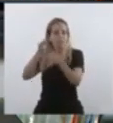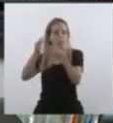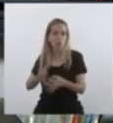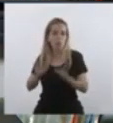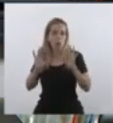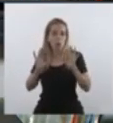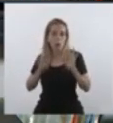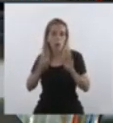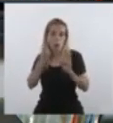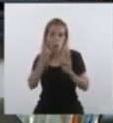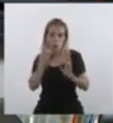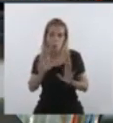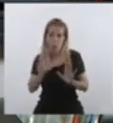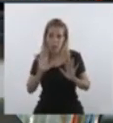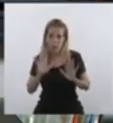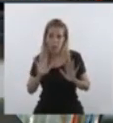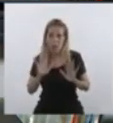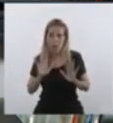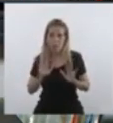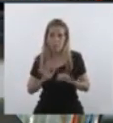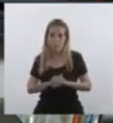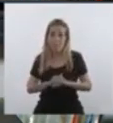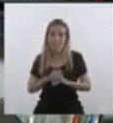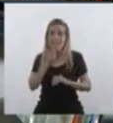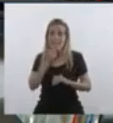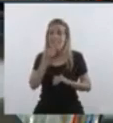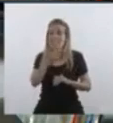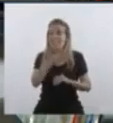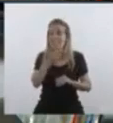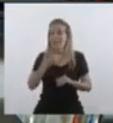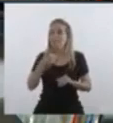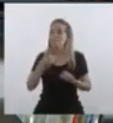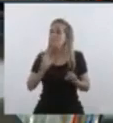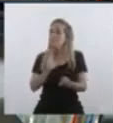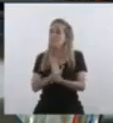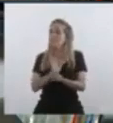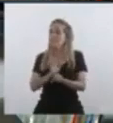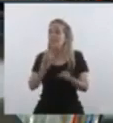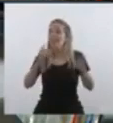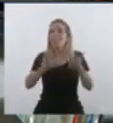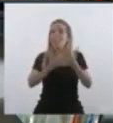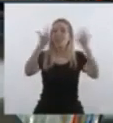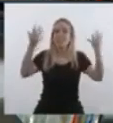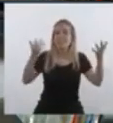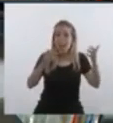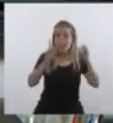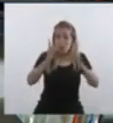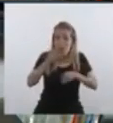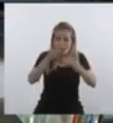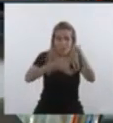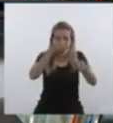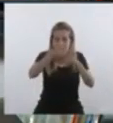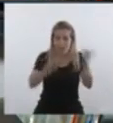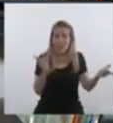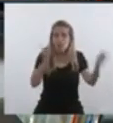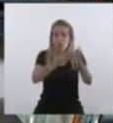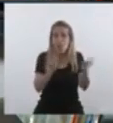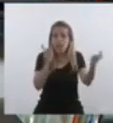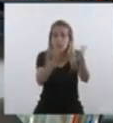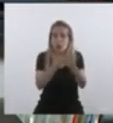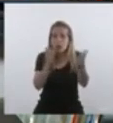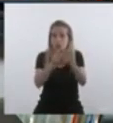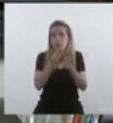Pero atención, si ese relajamiento ocurre durante el día, el contagio también sucede.